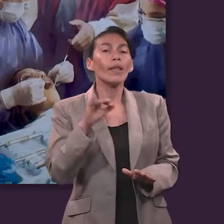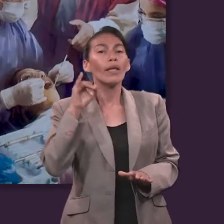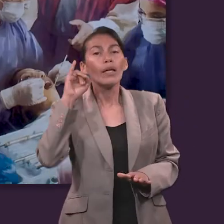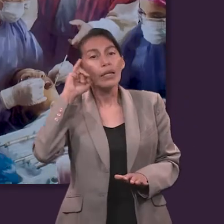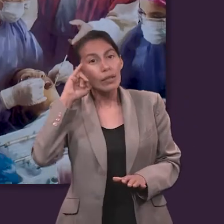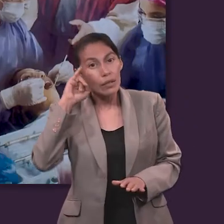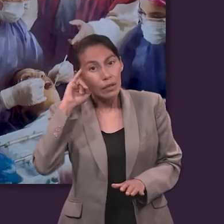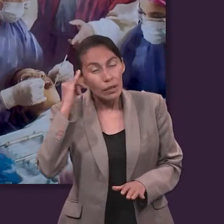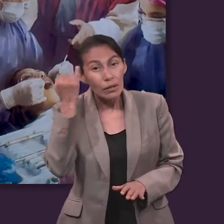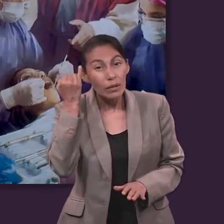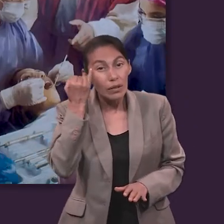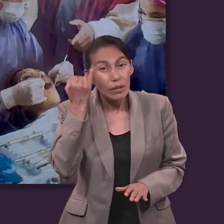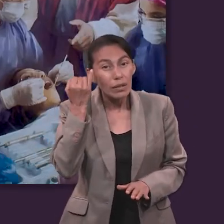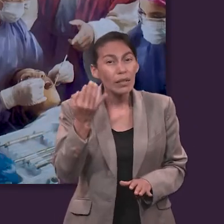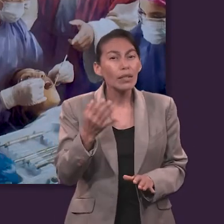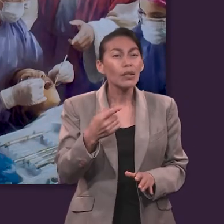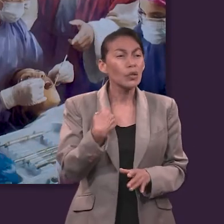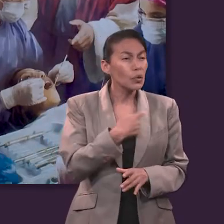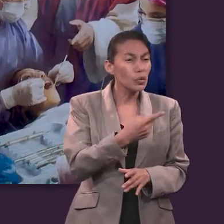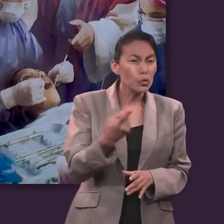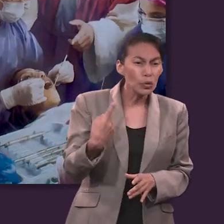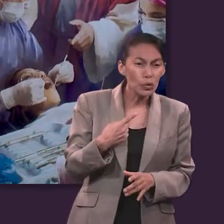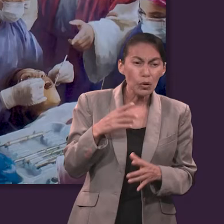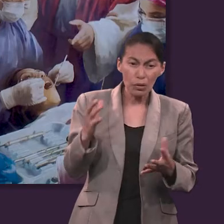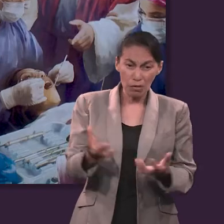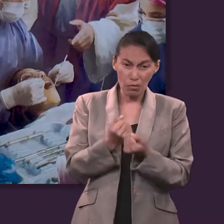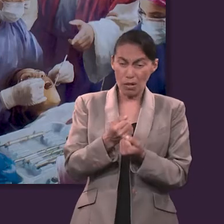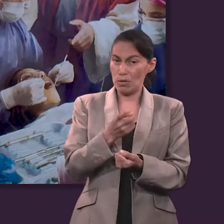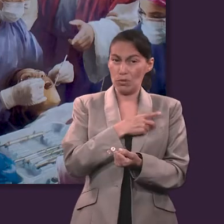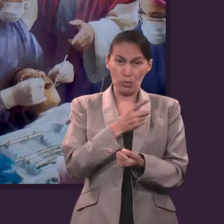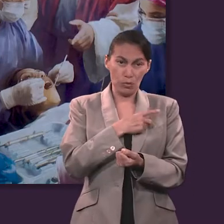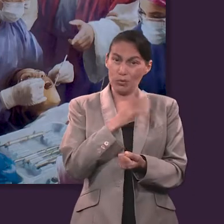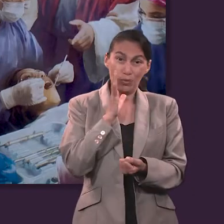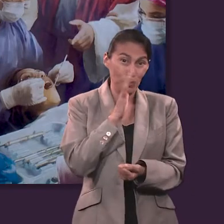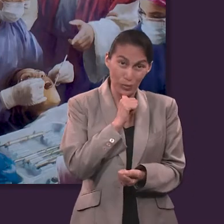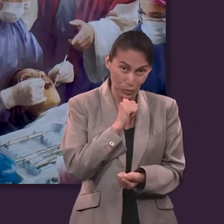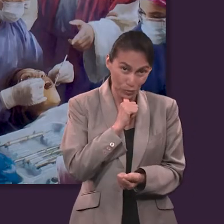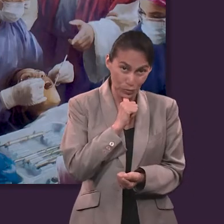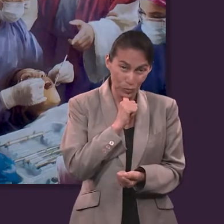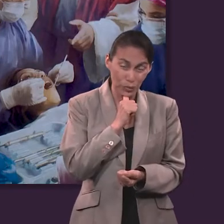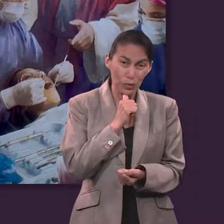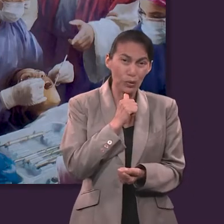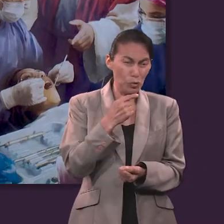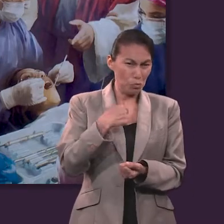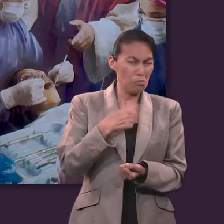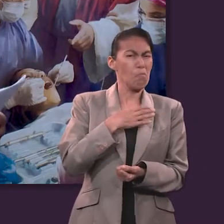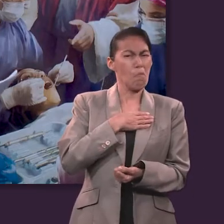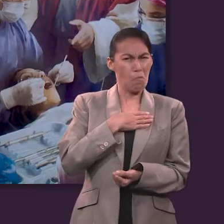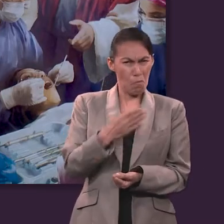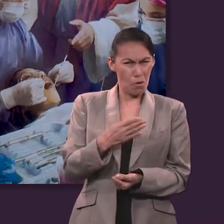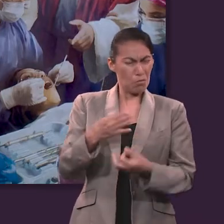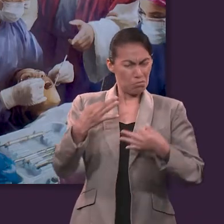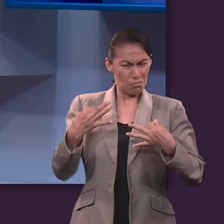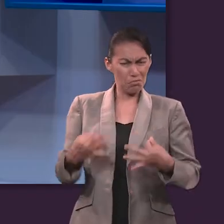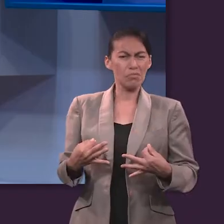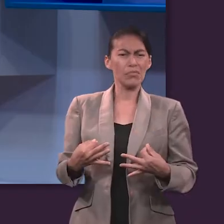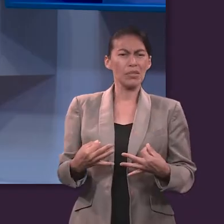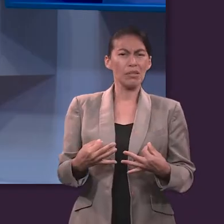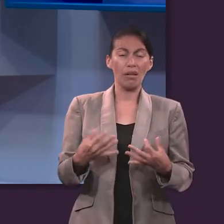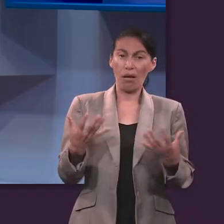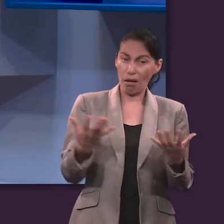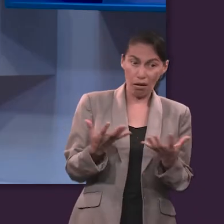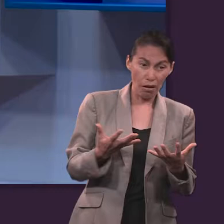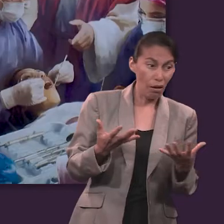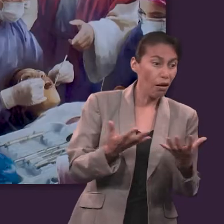que realmente también eso nos enseña que nosotros no nos podemos salvar por nosotros mismos. No importa lo bueno que